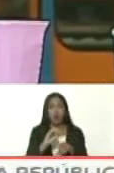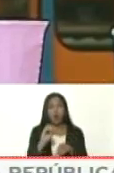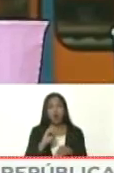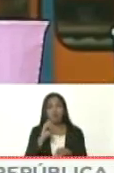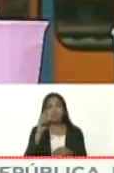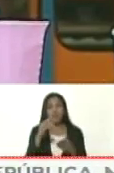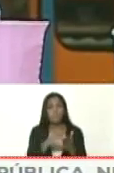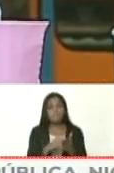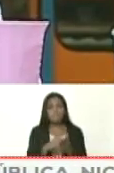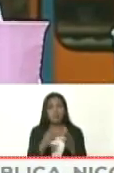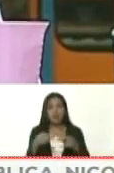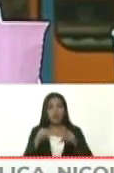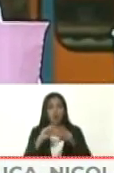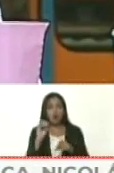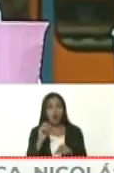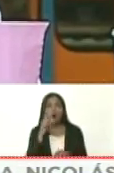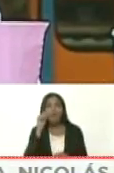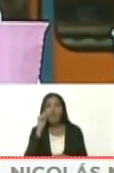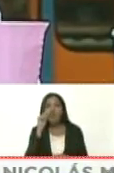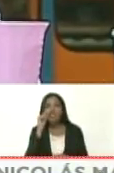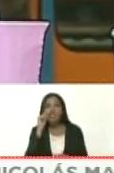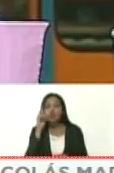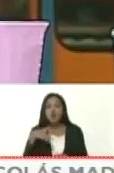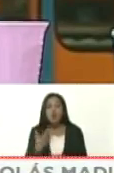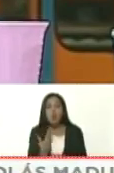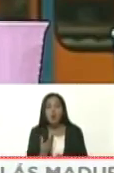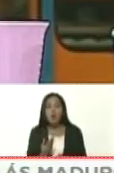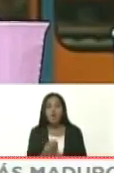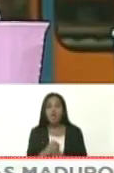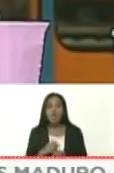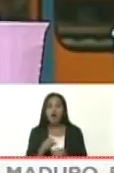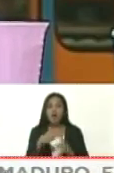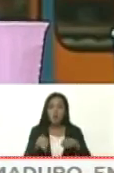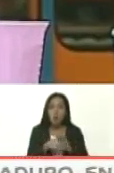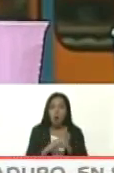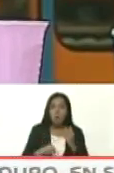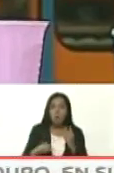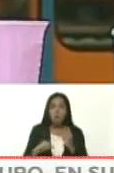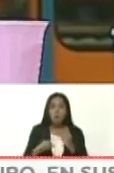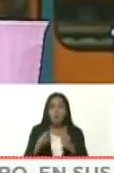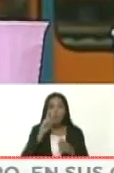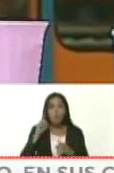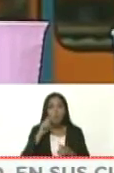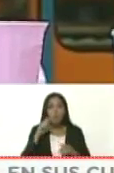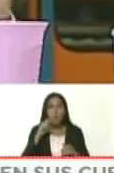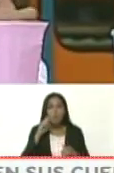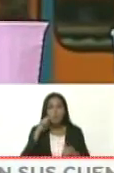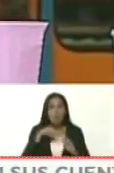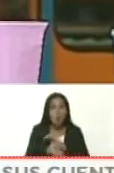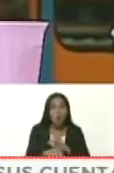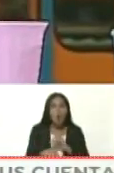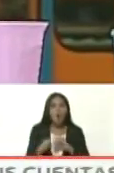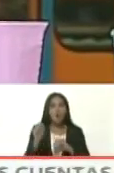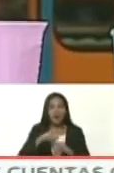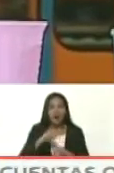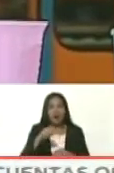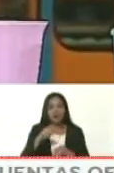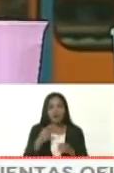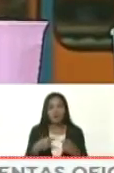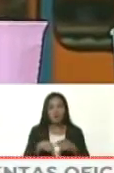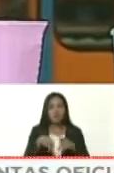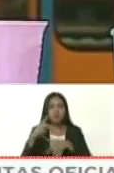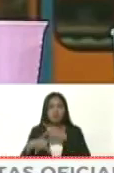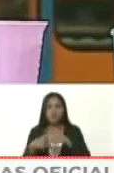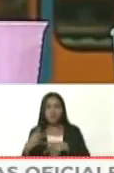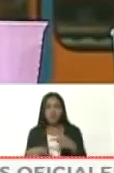100.000 huevos o 100.000 pollitos fértiles, que pudieran ir unos al sector de engorde o pudieran ir otros fértiles a la